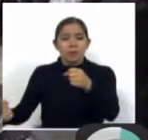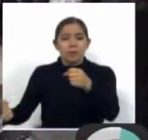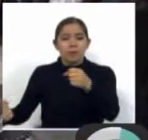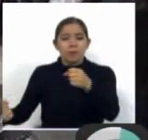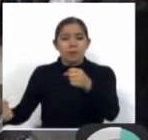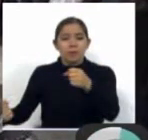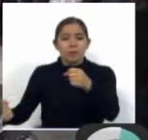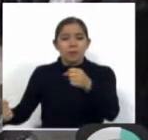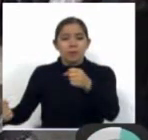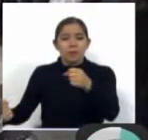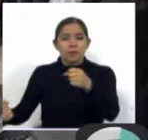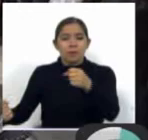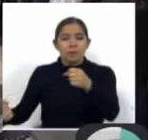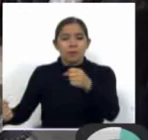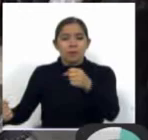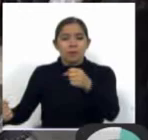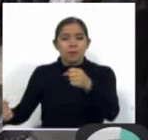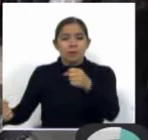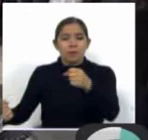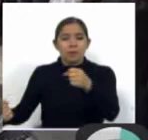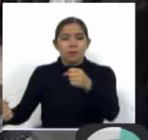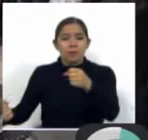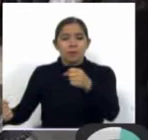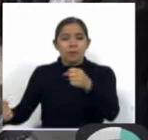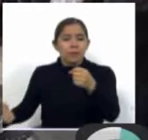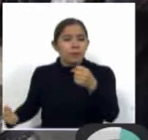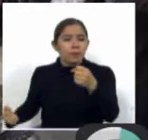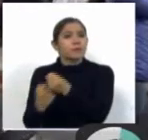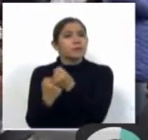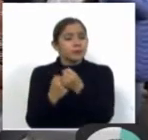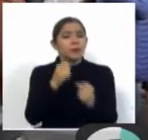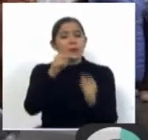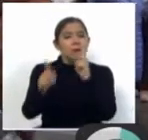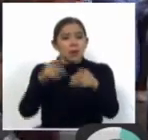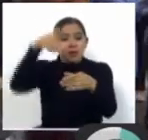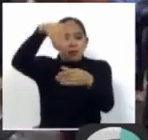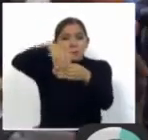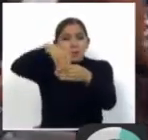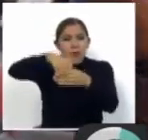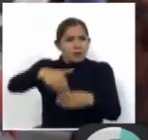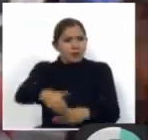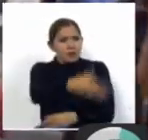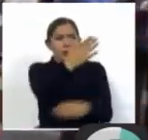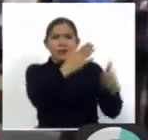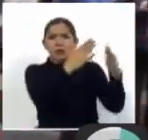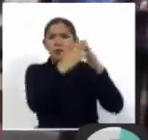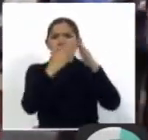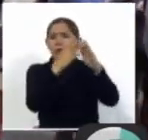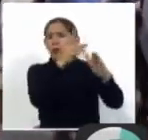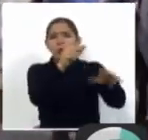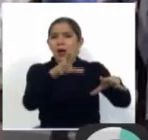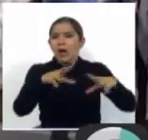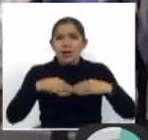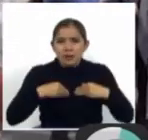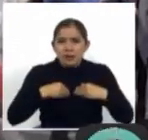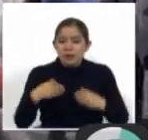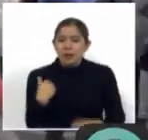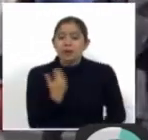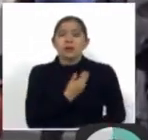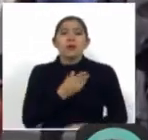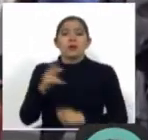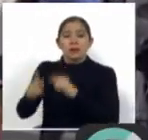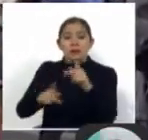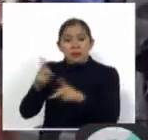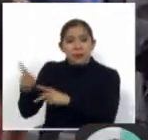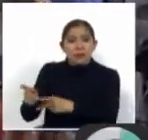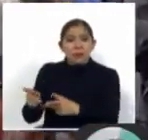el voto de la población, el voto de esa gente que estos de Comunidad Ciudadana no aceptan, el voto de nuestros pueblos, de la